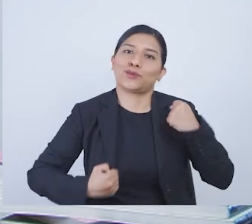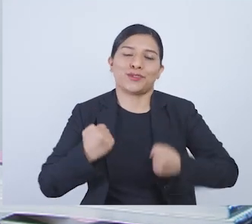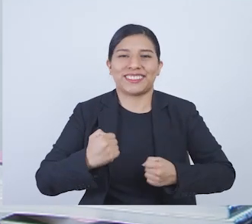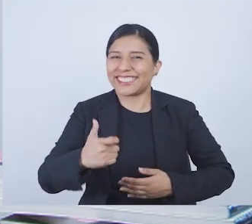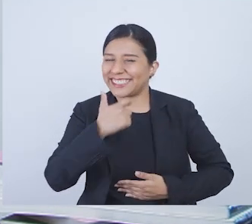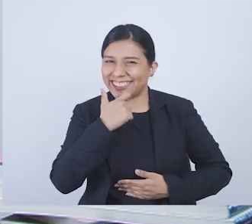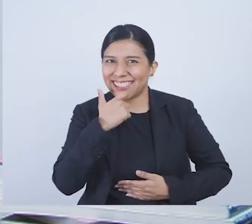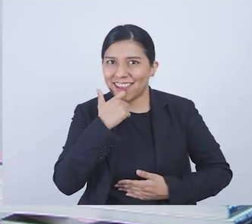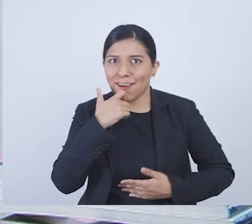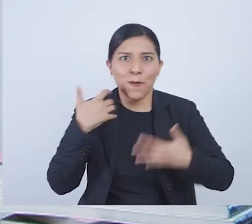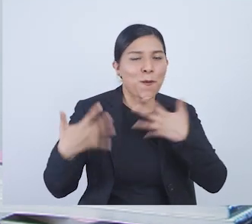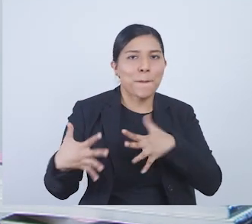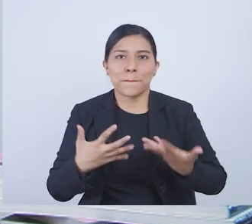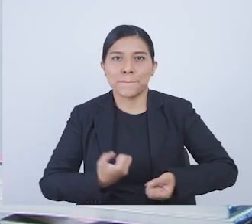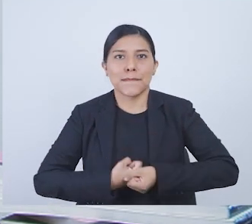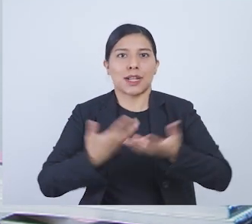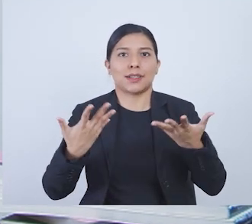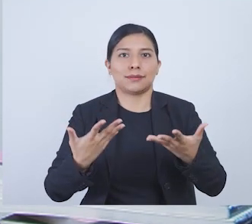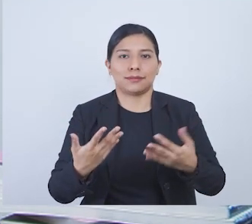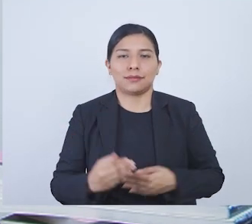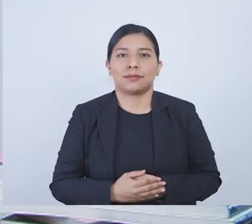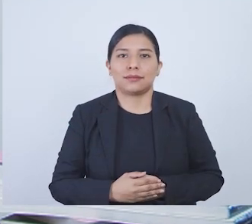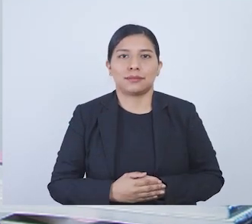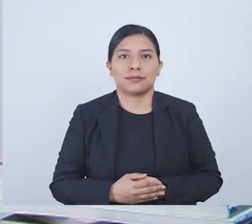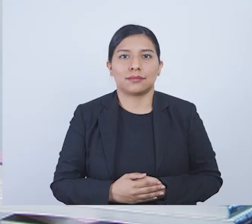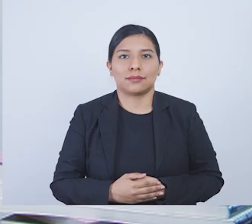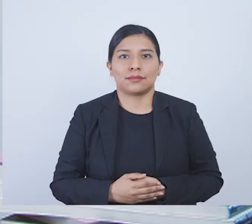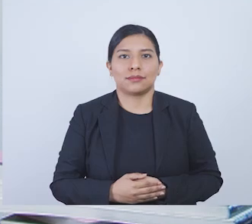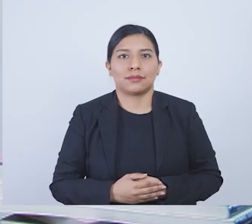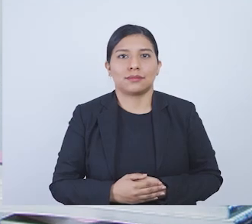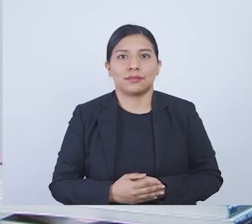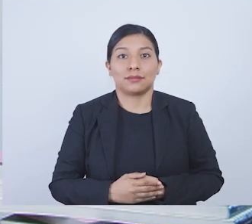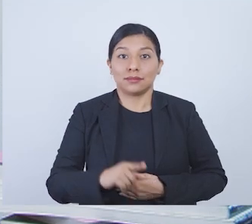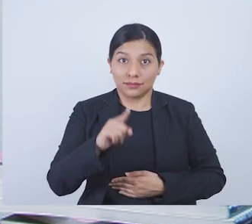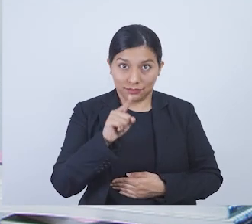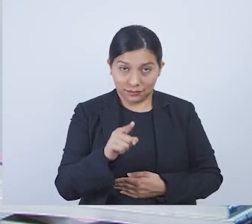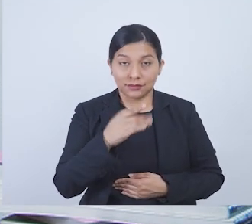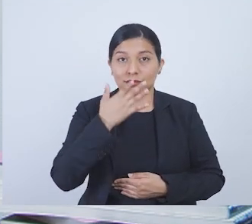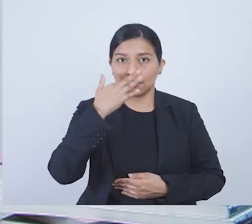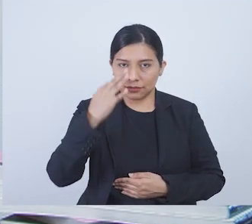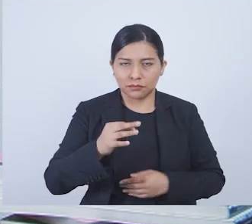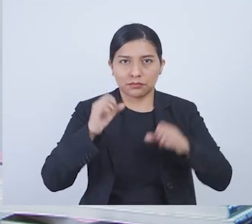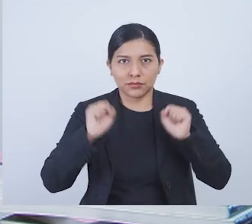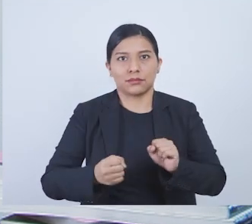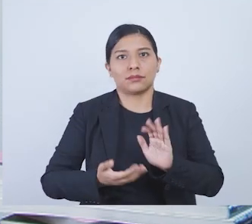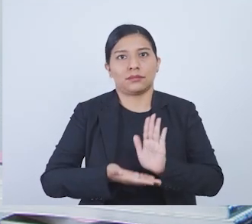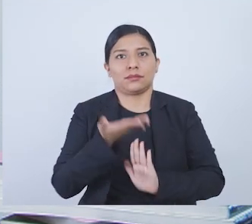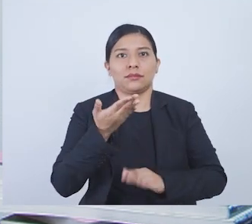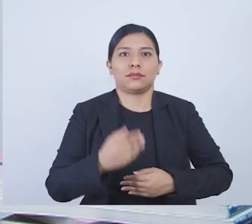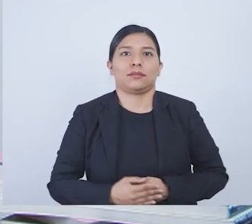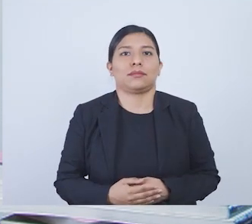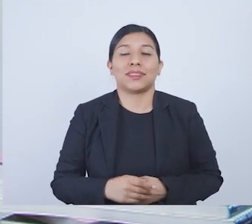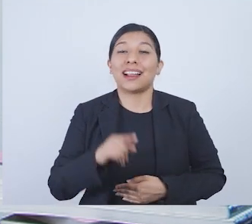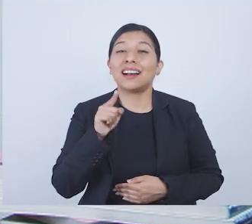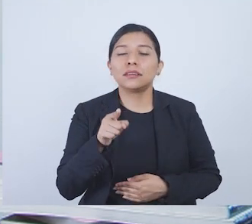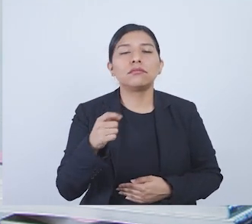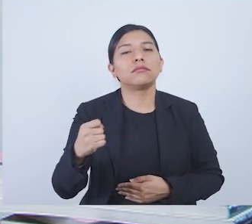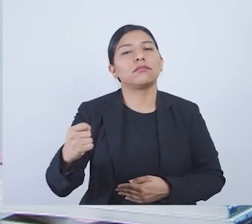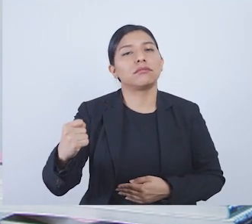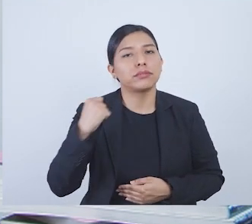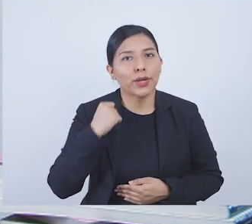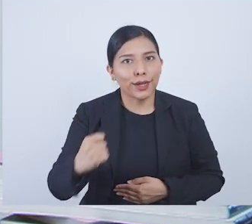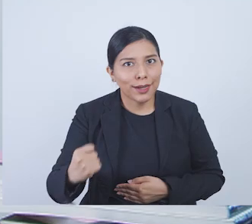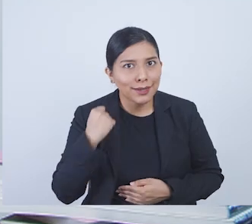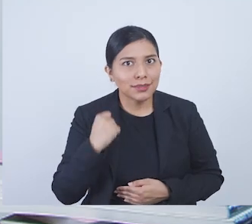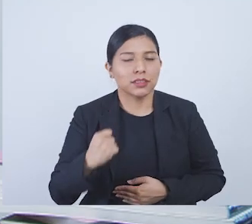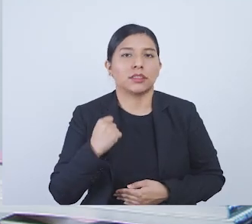reír, manifestarse, ¿verdad? Y a través de eso pues poder desarrollarse. Por eso es importante que esto tenga